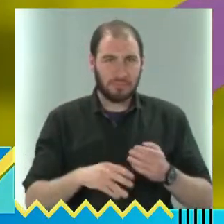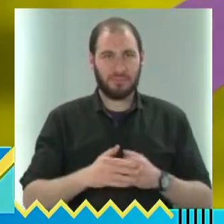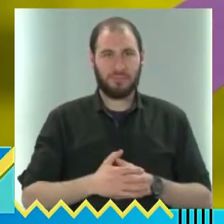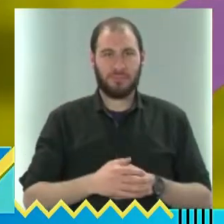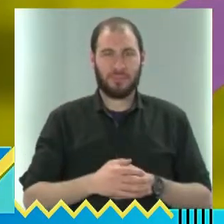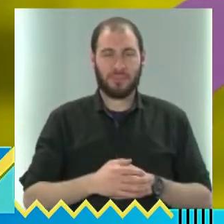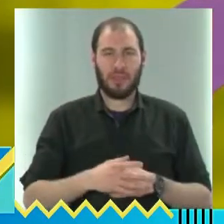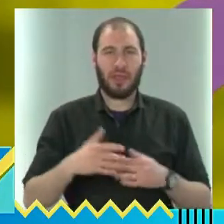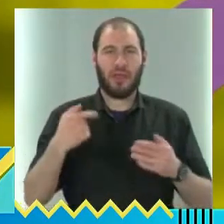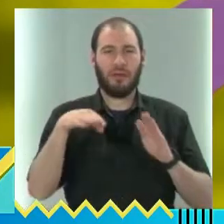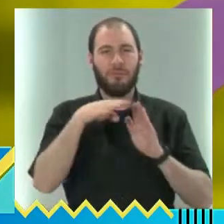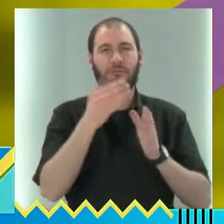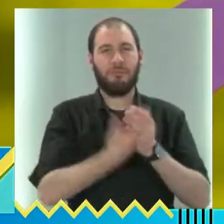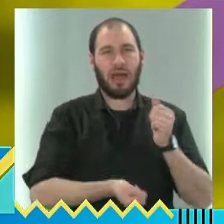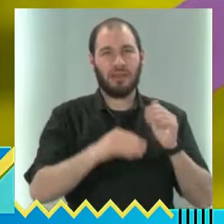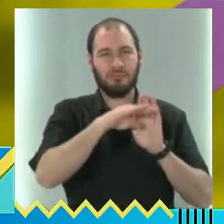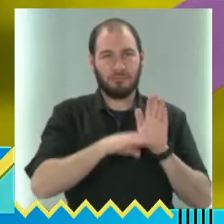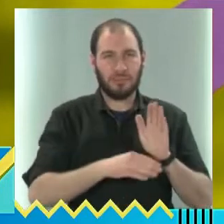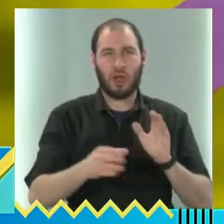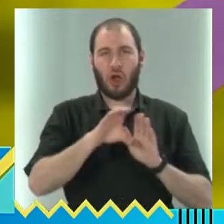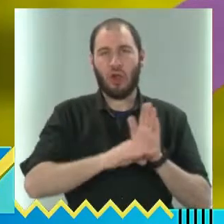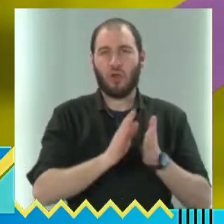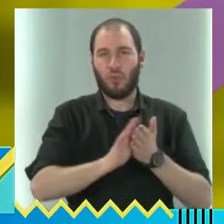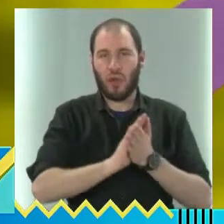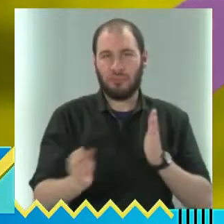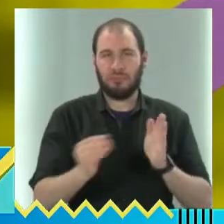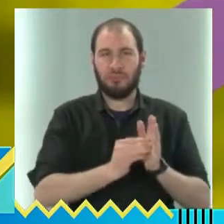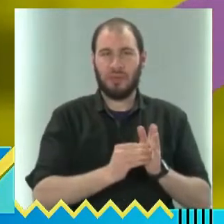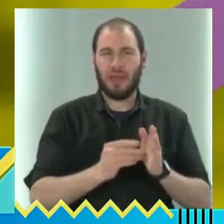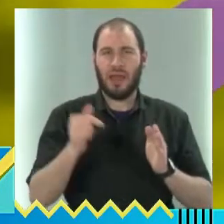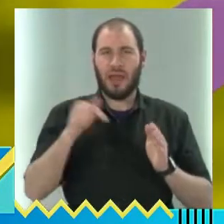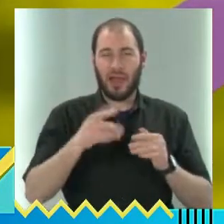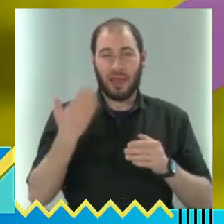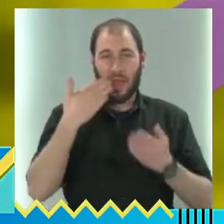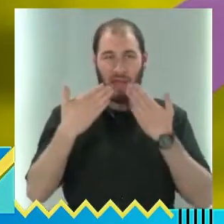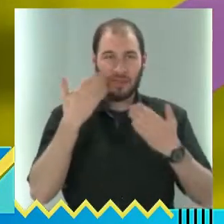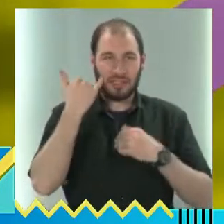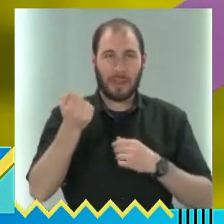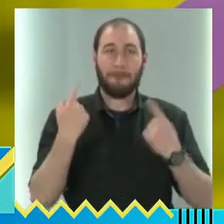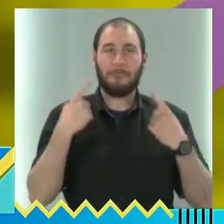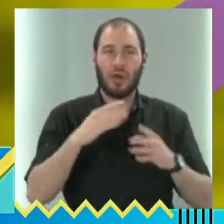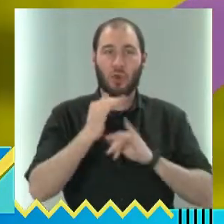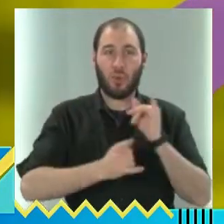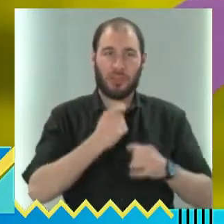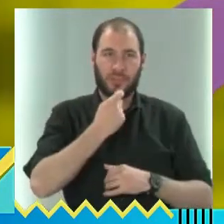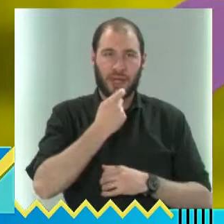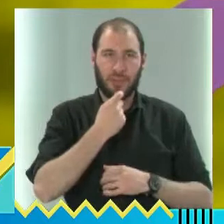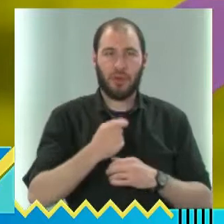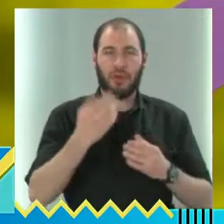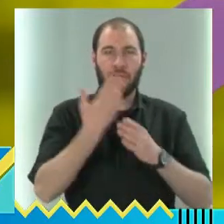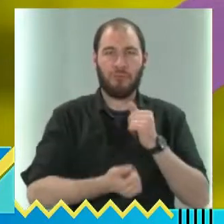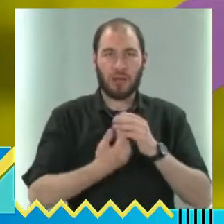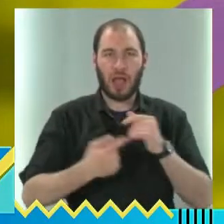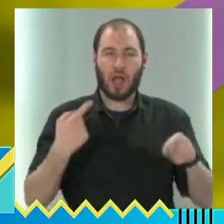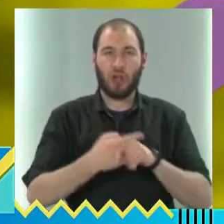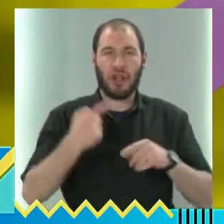estas contravenciones, estas faltas que se contemplan en este nuevo código, que ya le hemos ido diciendo algunas, pero vamos a repasar, por ejemplo, las contravenciones